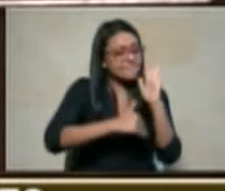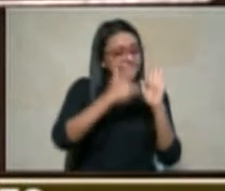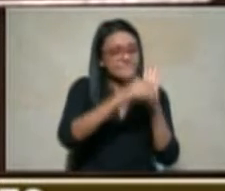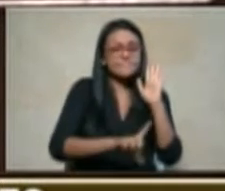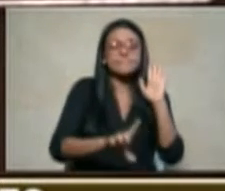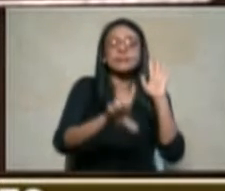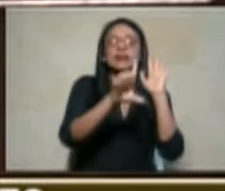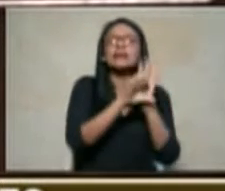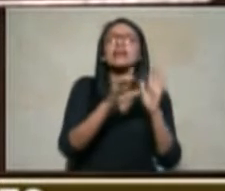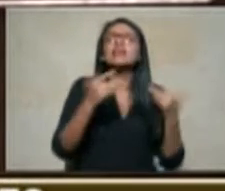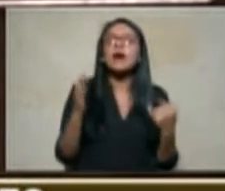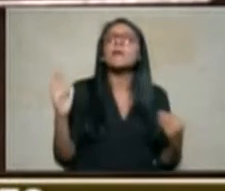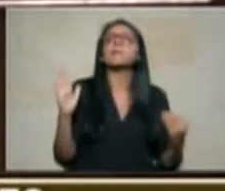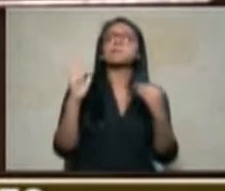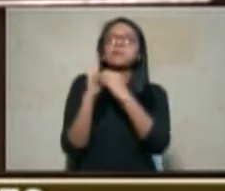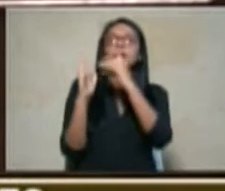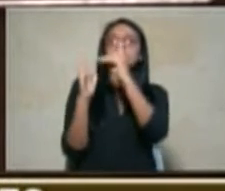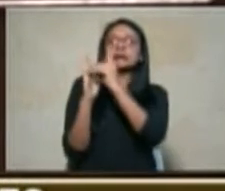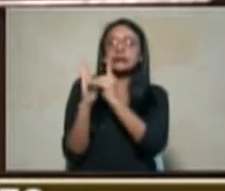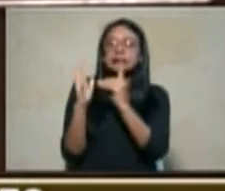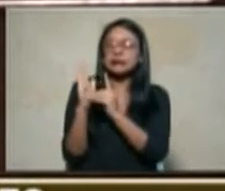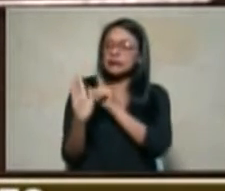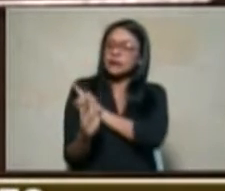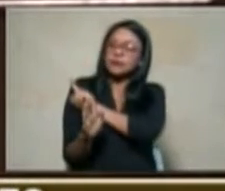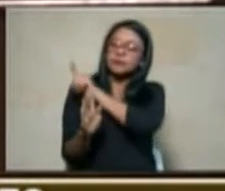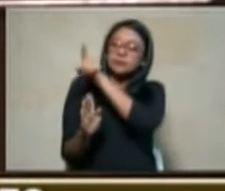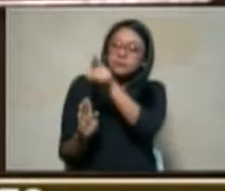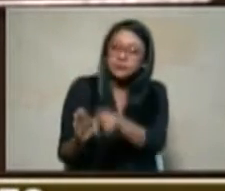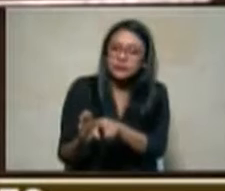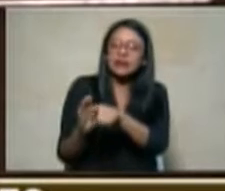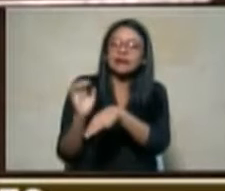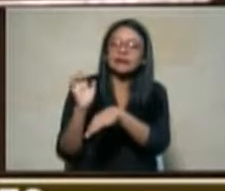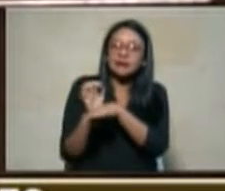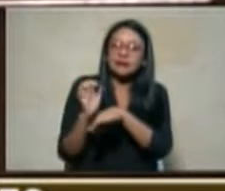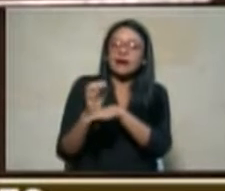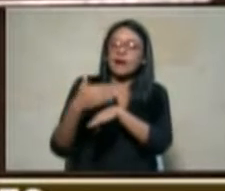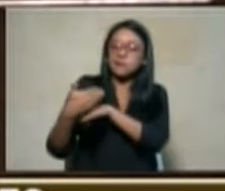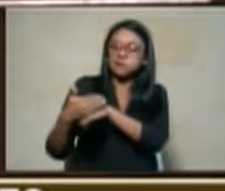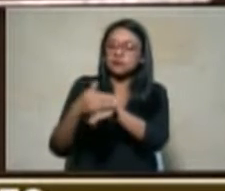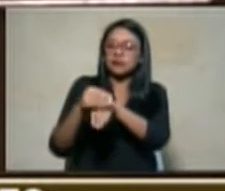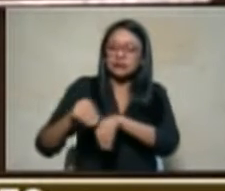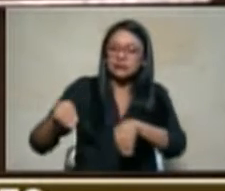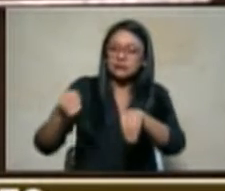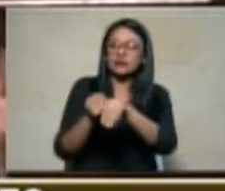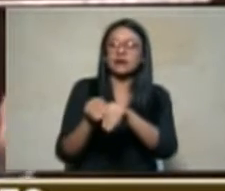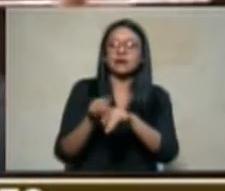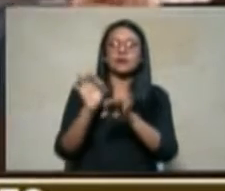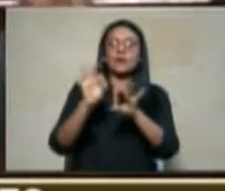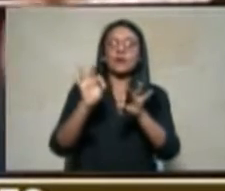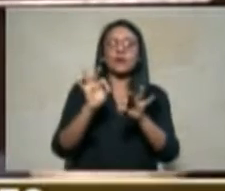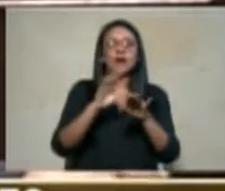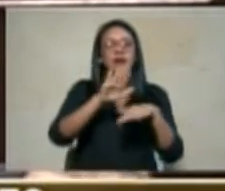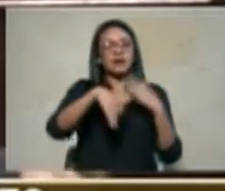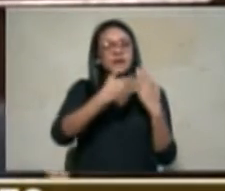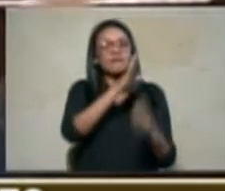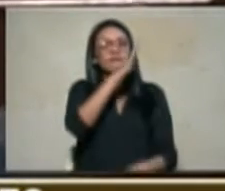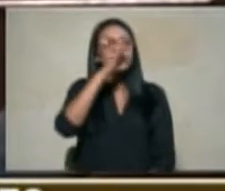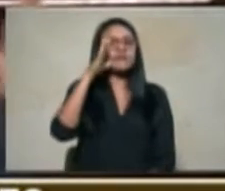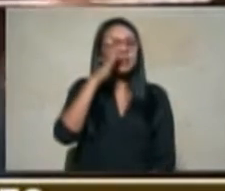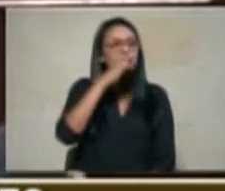contemplan los decretos expedidos por la unidad en vista de que no encontraron en las fincas